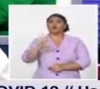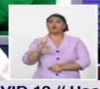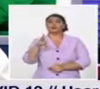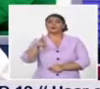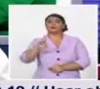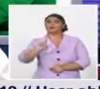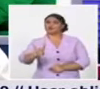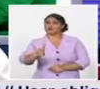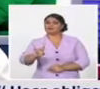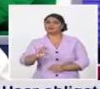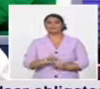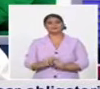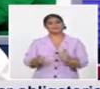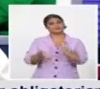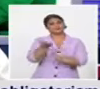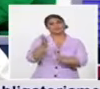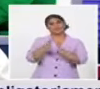se ha recuperado el